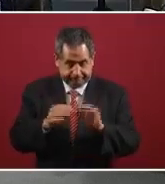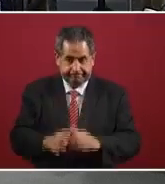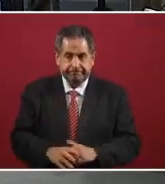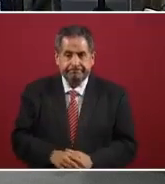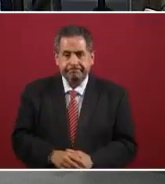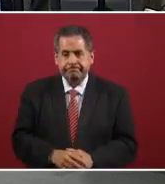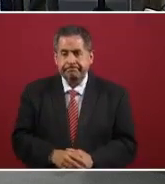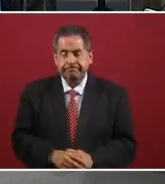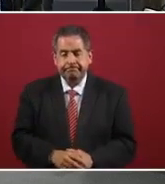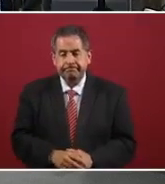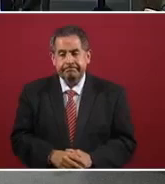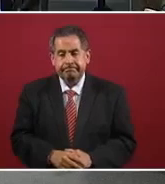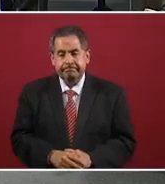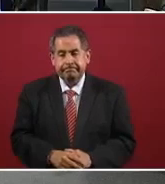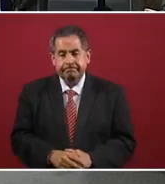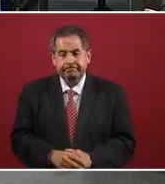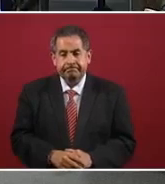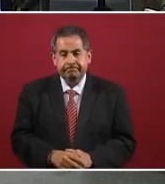se